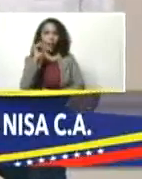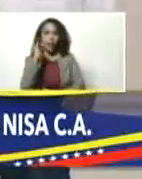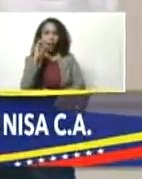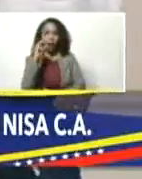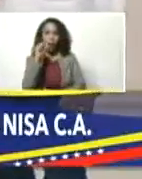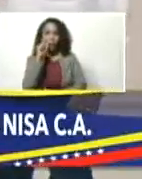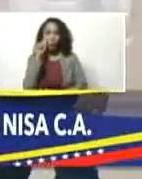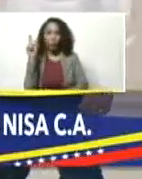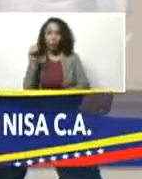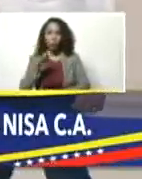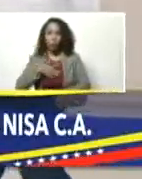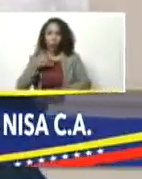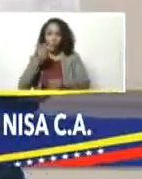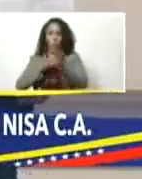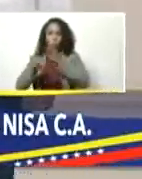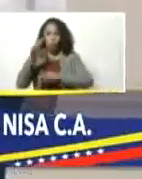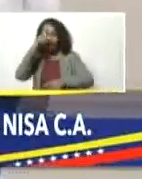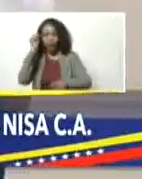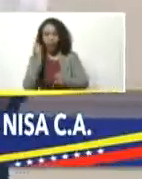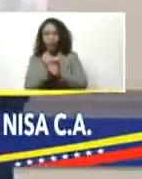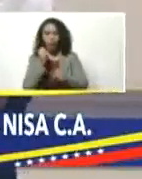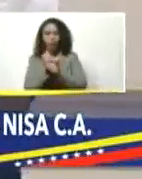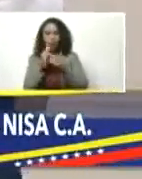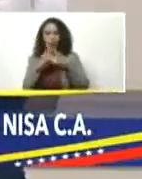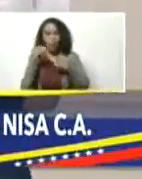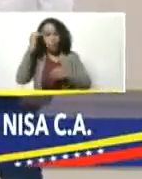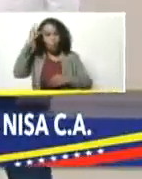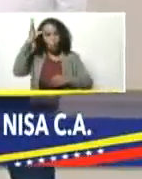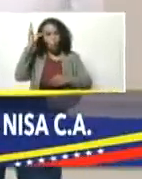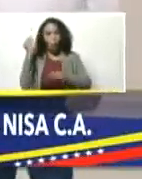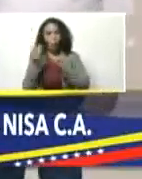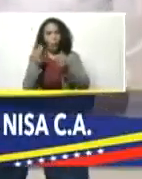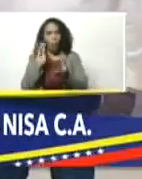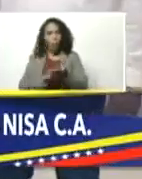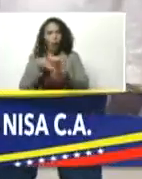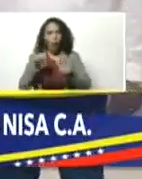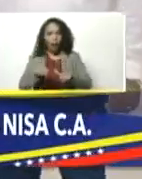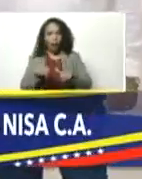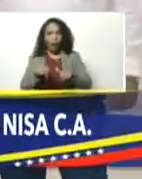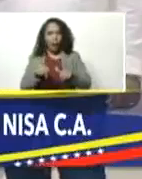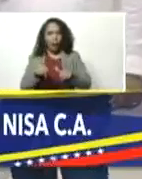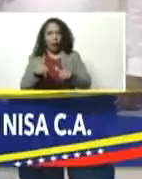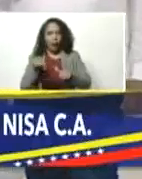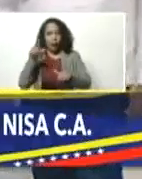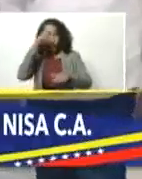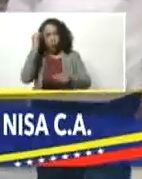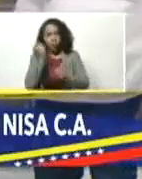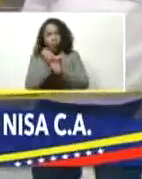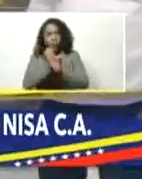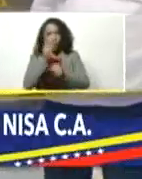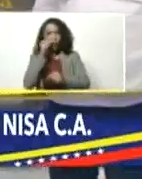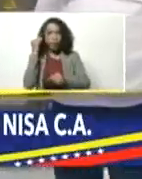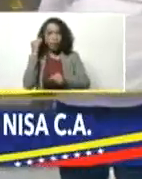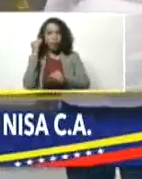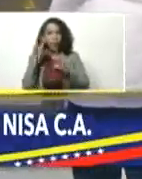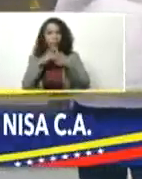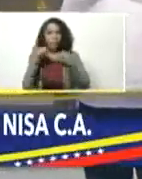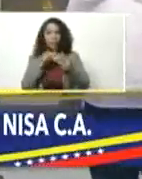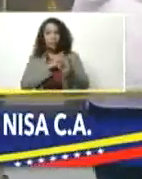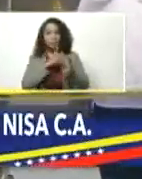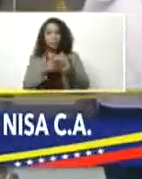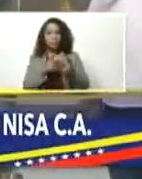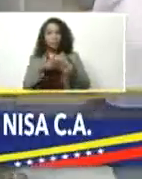dar detalles de los trabajos, de toda la capacidad instalada que se tiene aquí, de sus trabajadores, de toda la